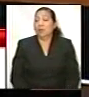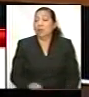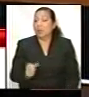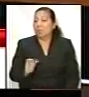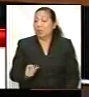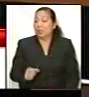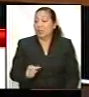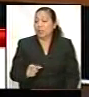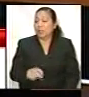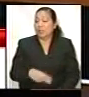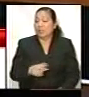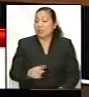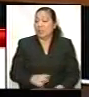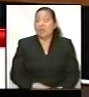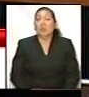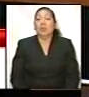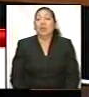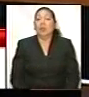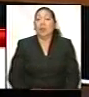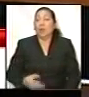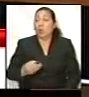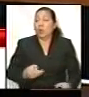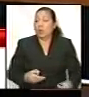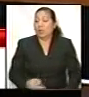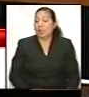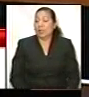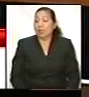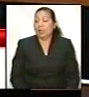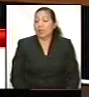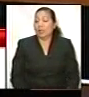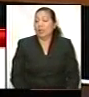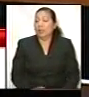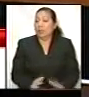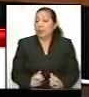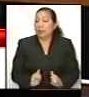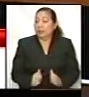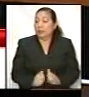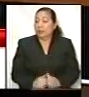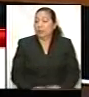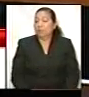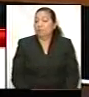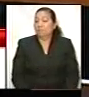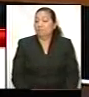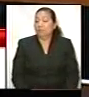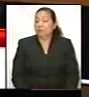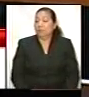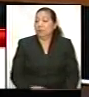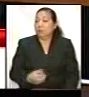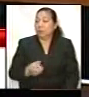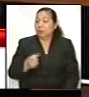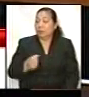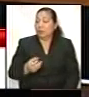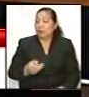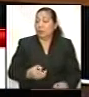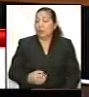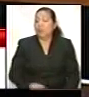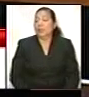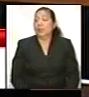persona natural, jurídica y asociación, modalidad especial de persona